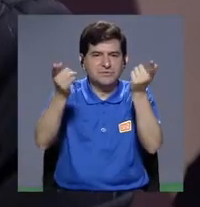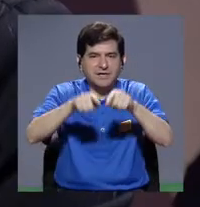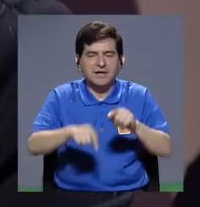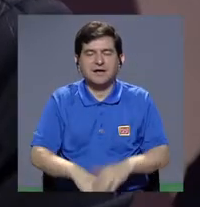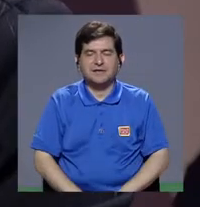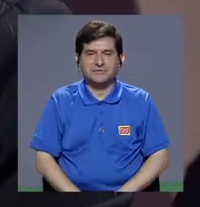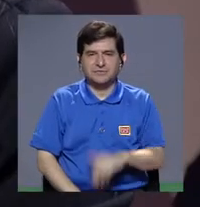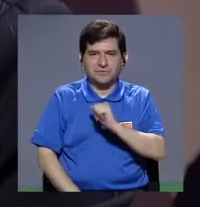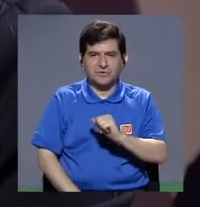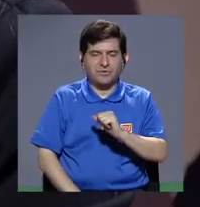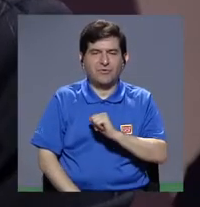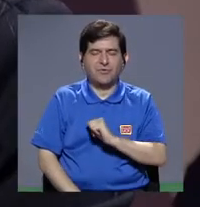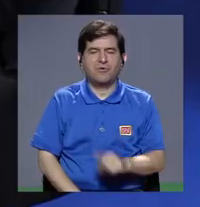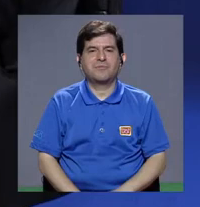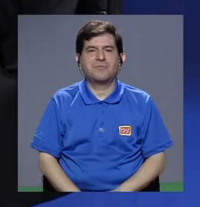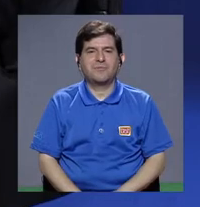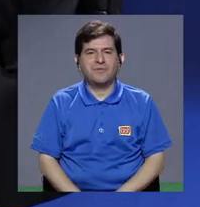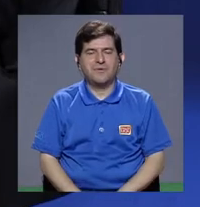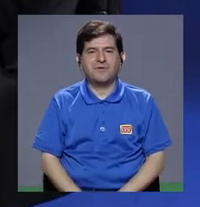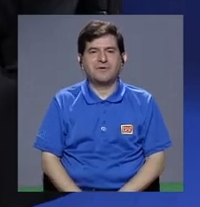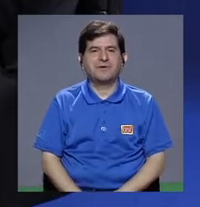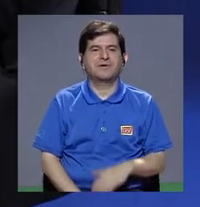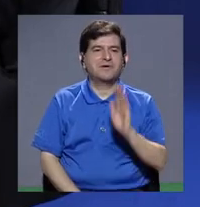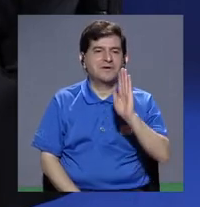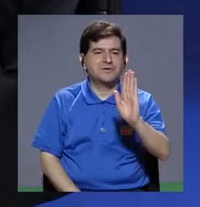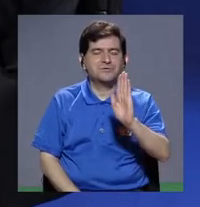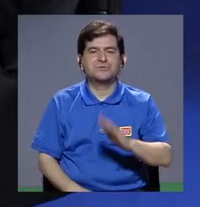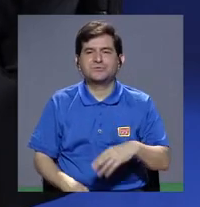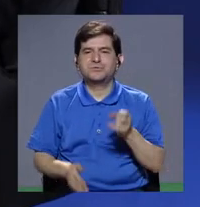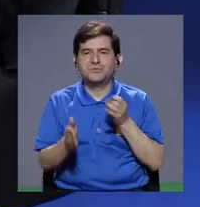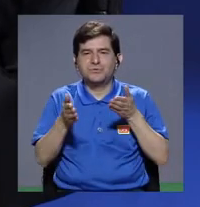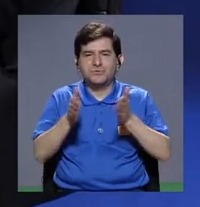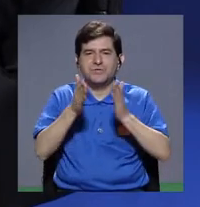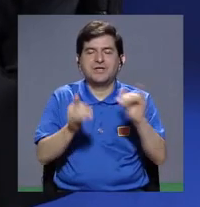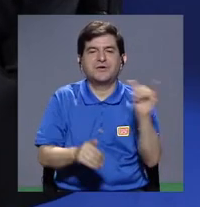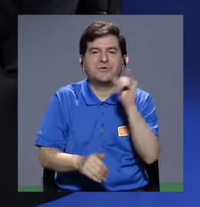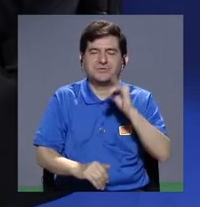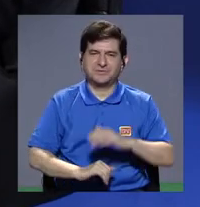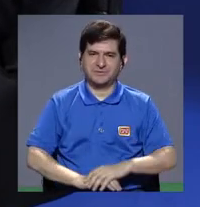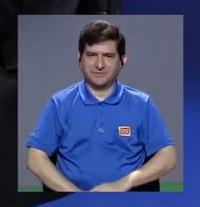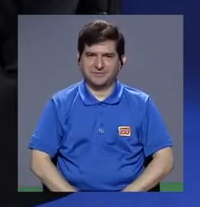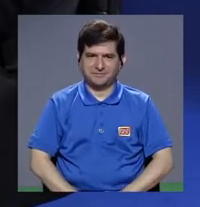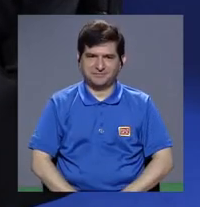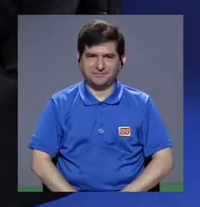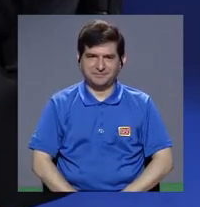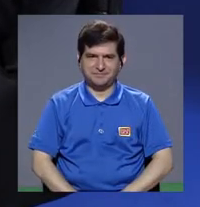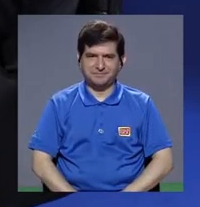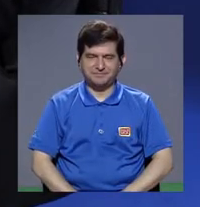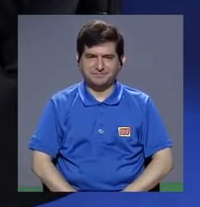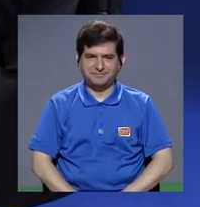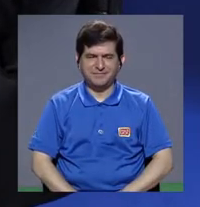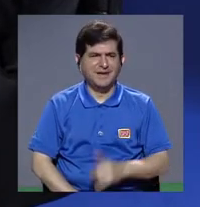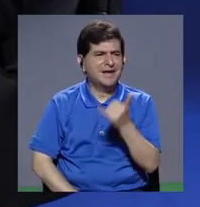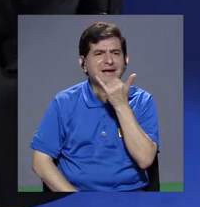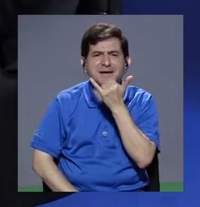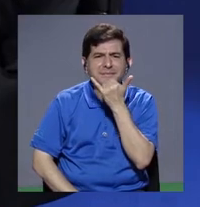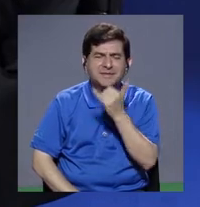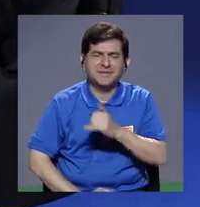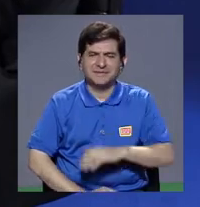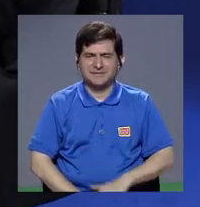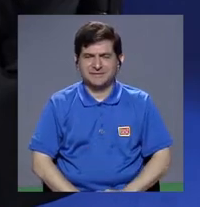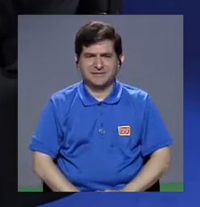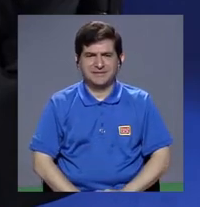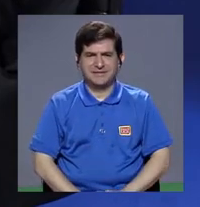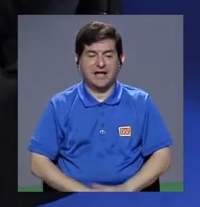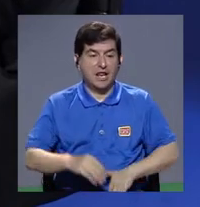caso es usted hacer como tus hijos no sé otros días y qué pasa con